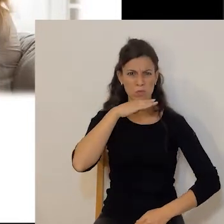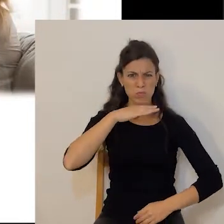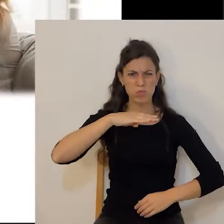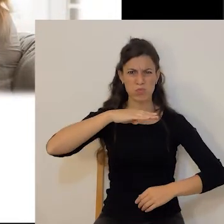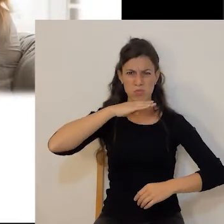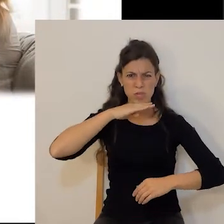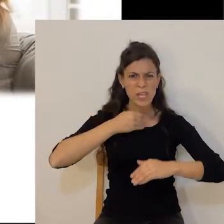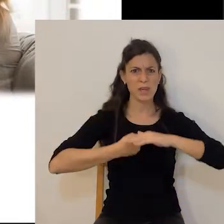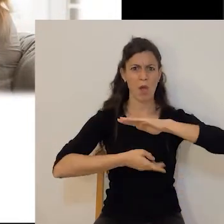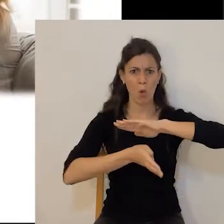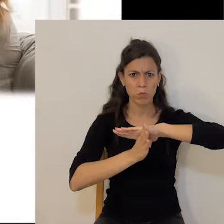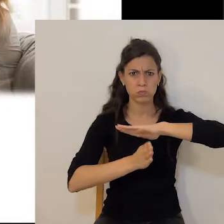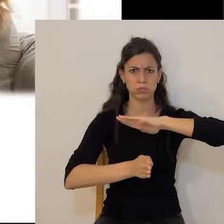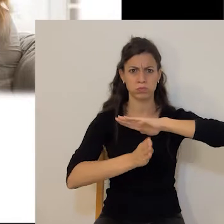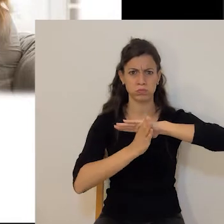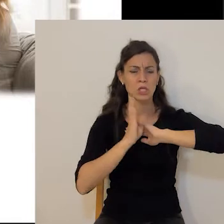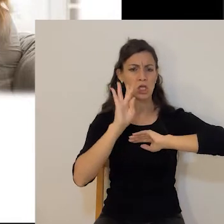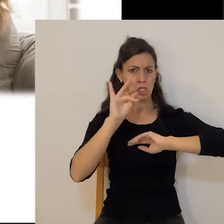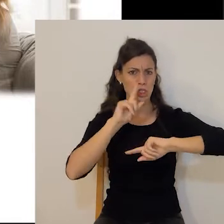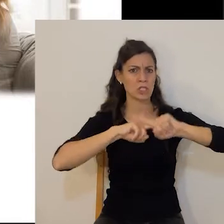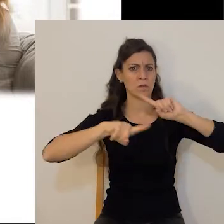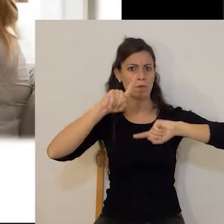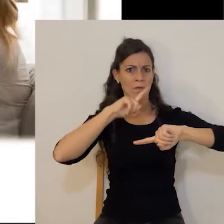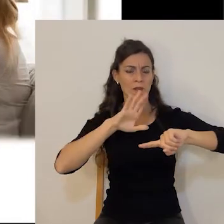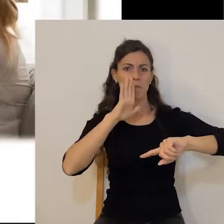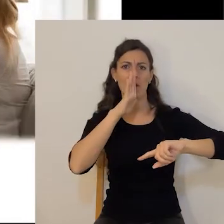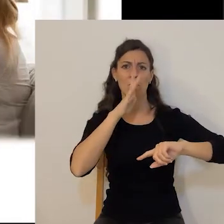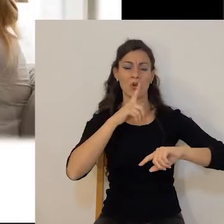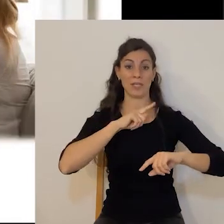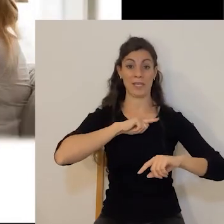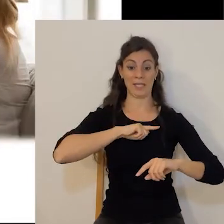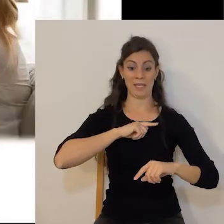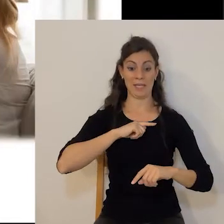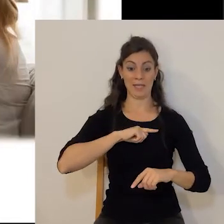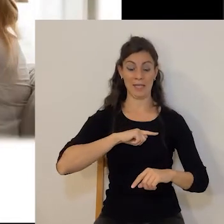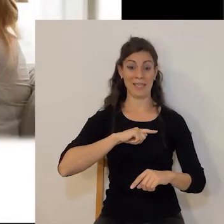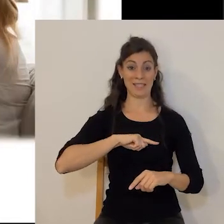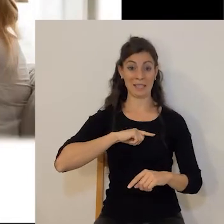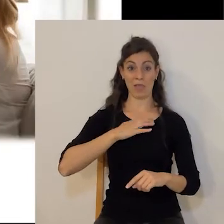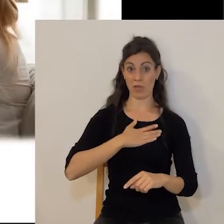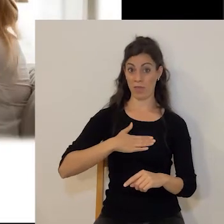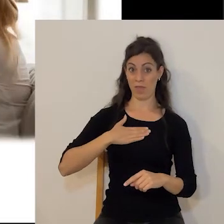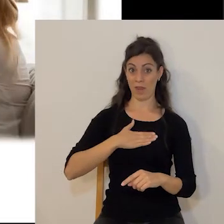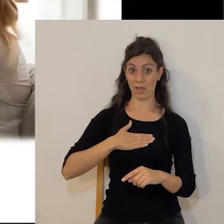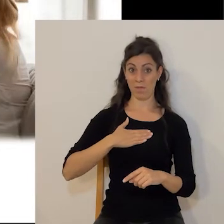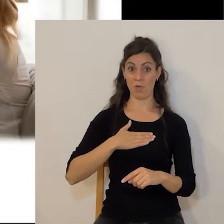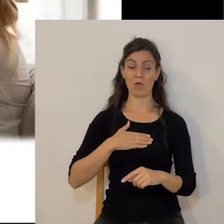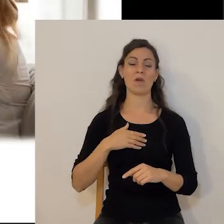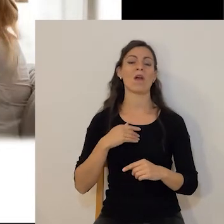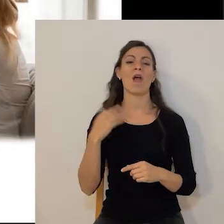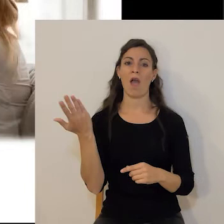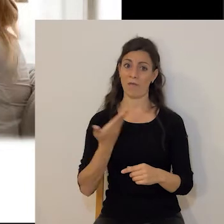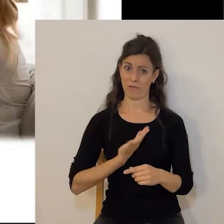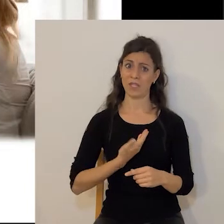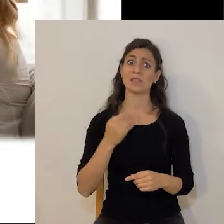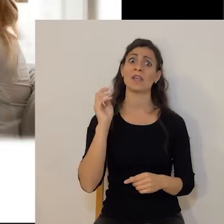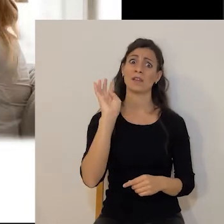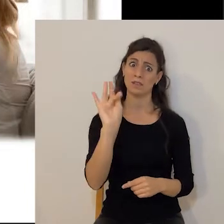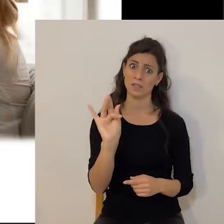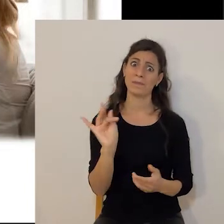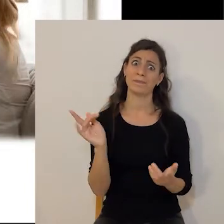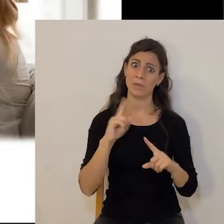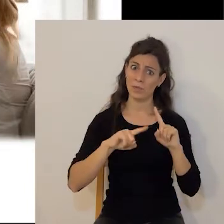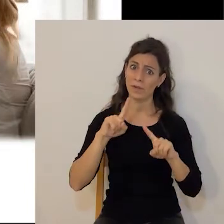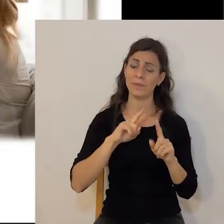constante, claro que es un problema cuando está afectando a su estado de ánimo, claro que lo es, ¿no? Claro que es cuando no